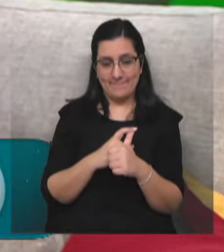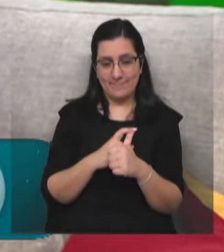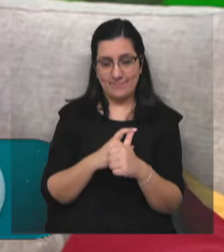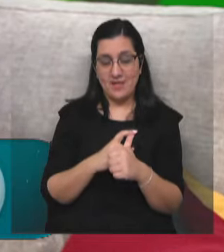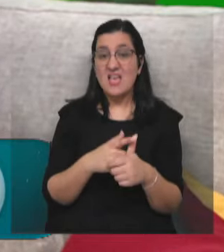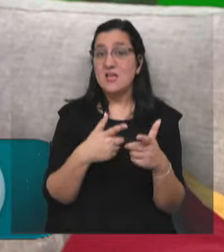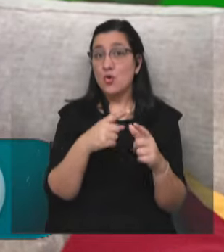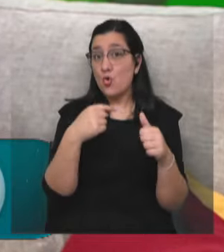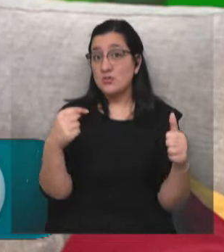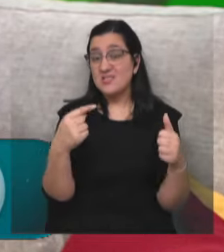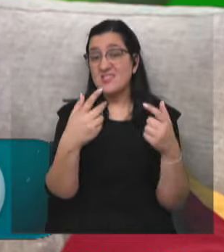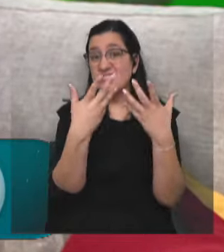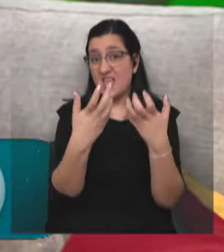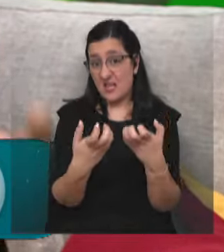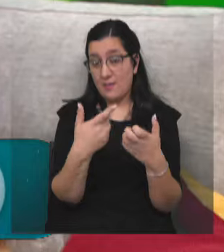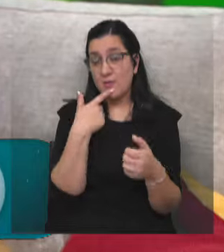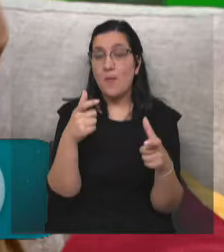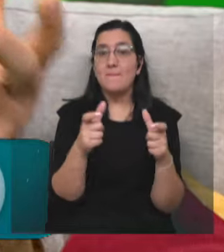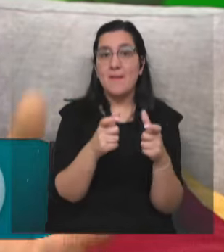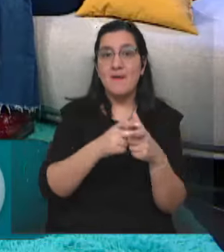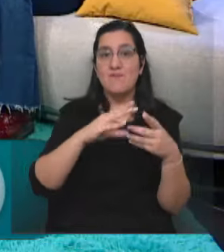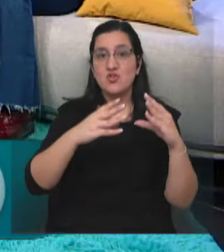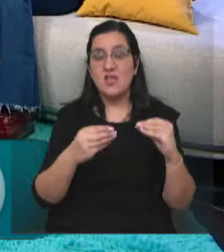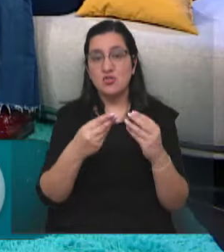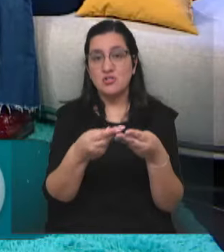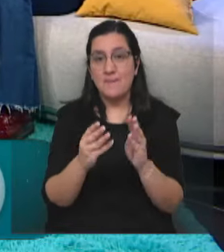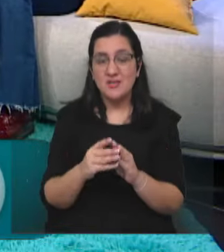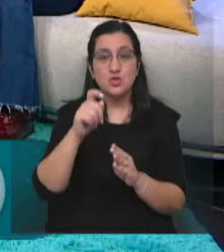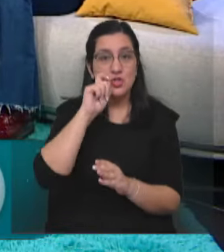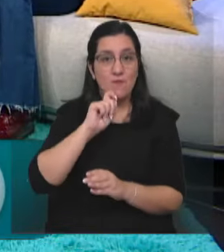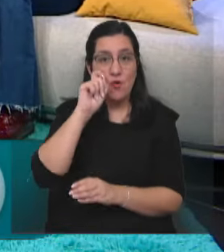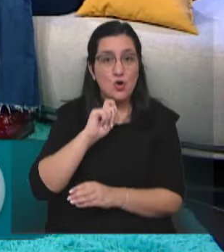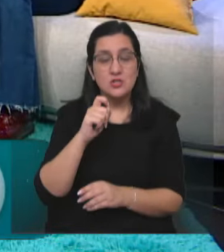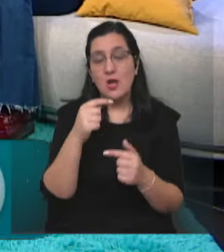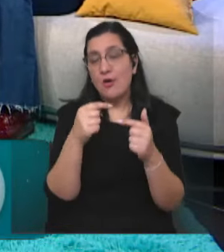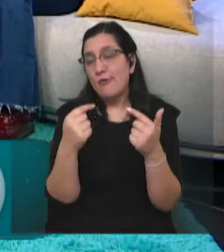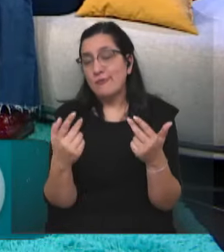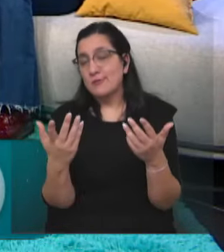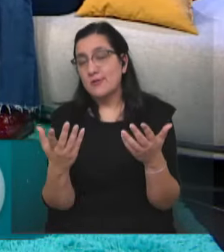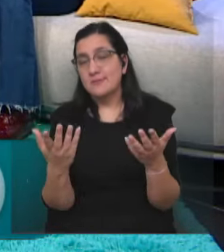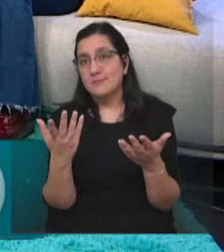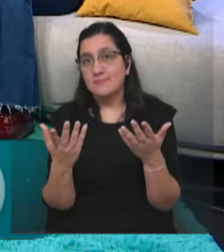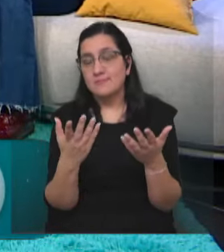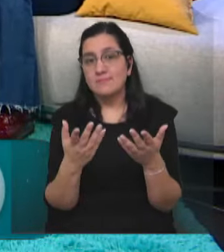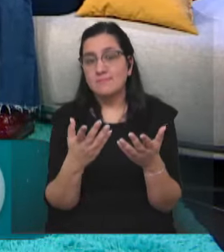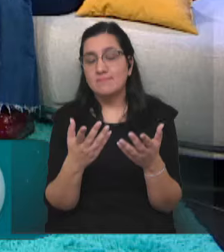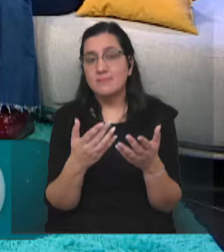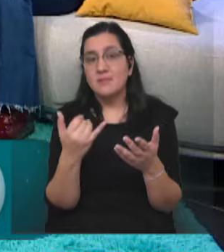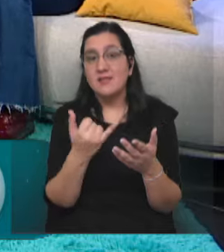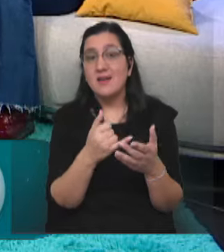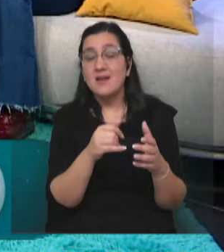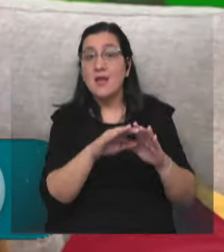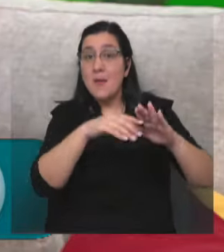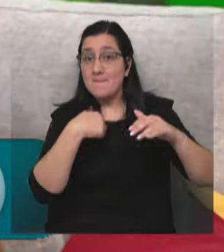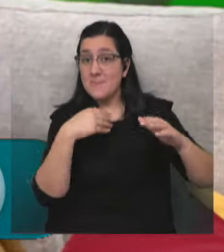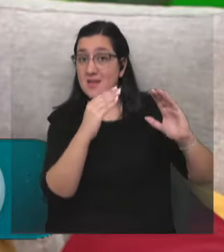rubros secos. Los rubros secos son papa, boñato, zapallo, cebolla, cosa de tratar de tener el galpón